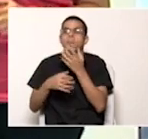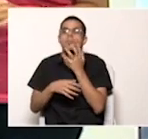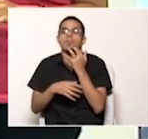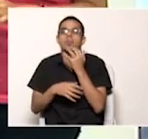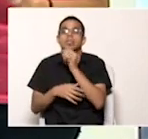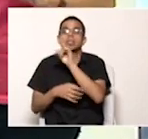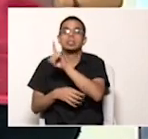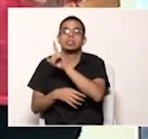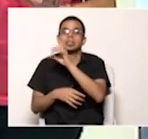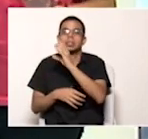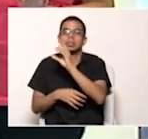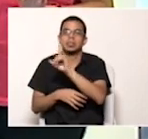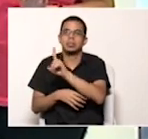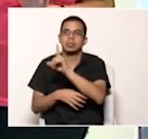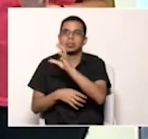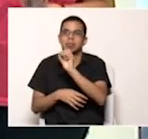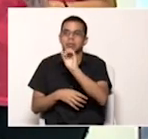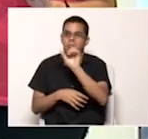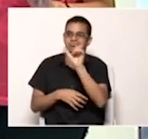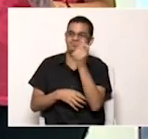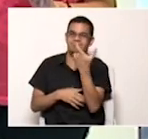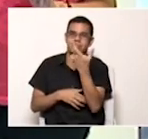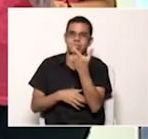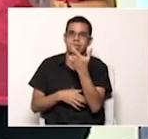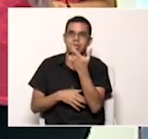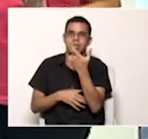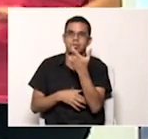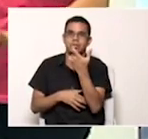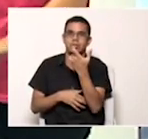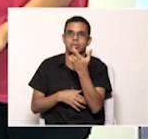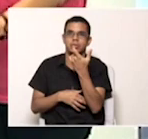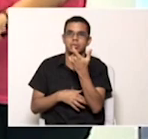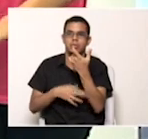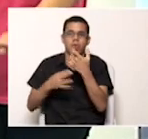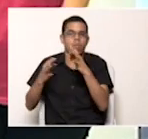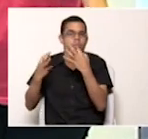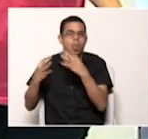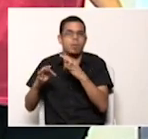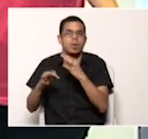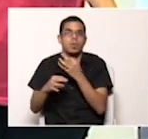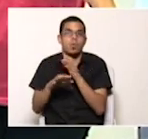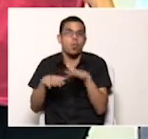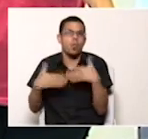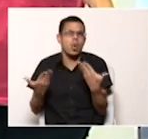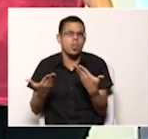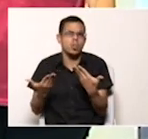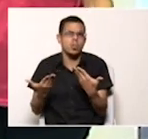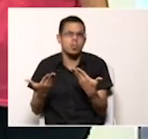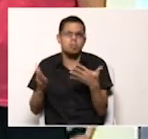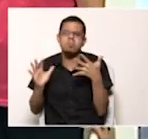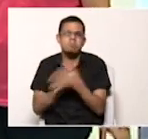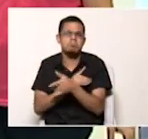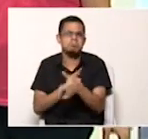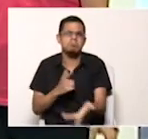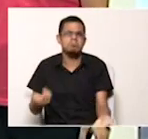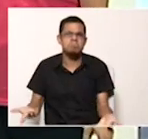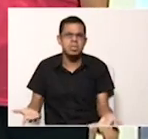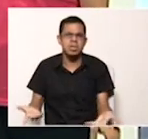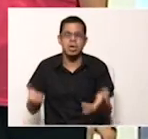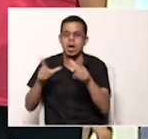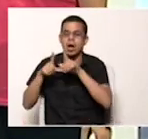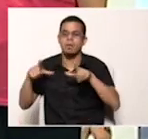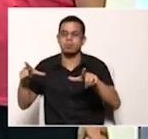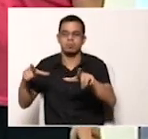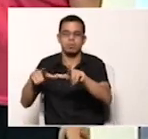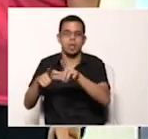centígrados, pero en condiciones normales. ¿Cuáles son esas condiciones normales? A nivel del mar, que es a una atmósfera